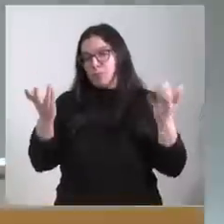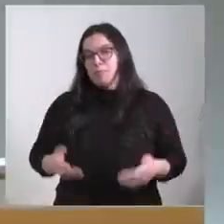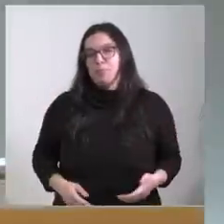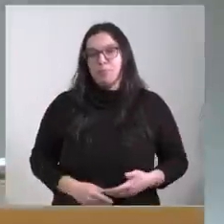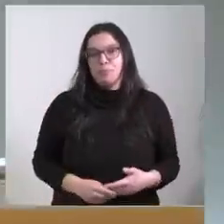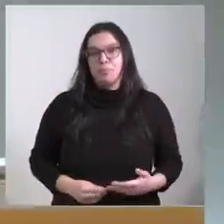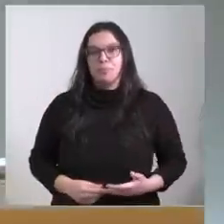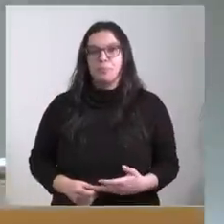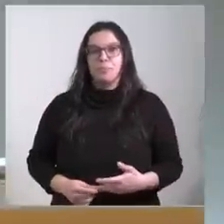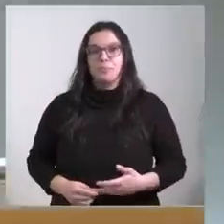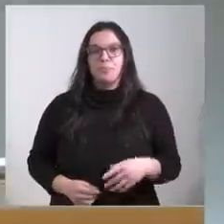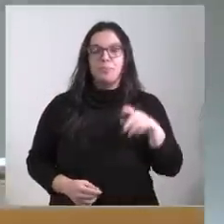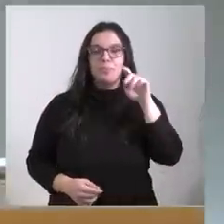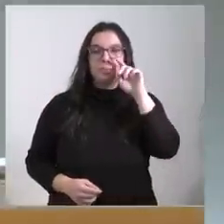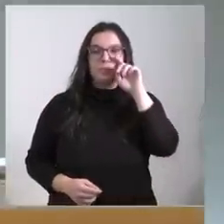interés